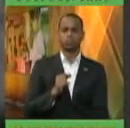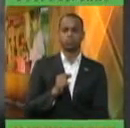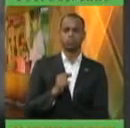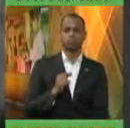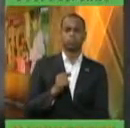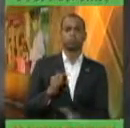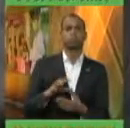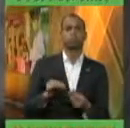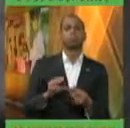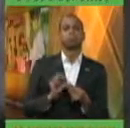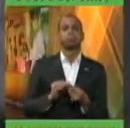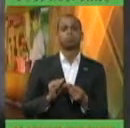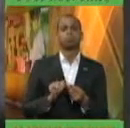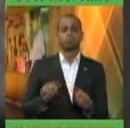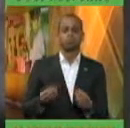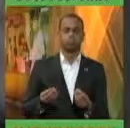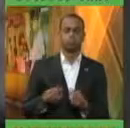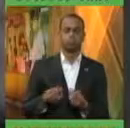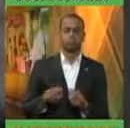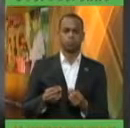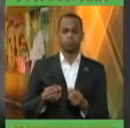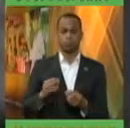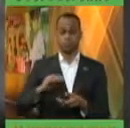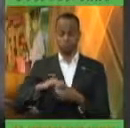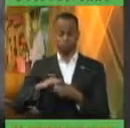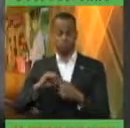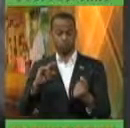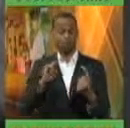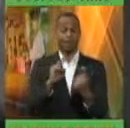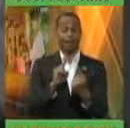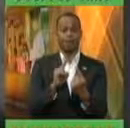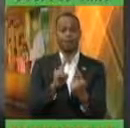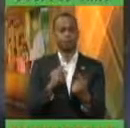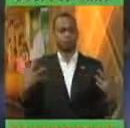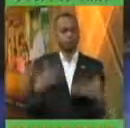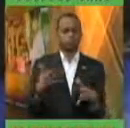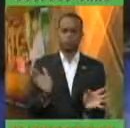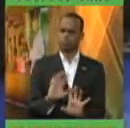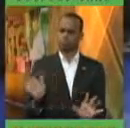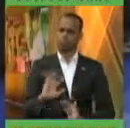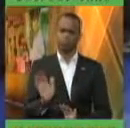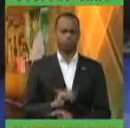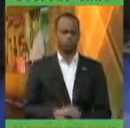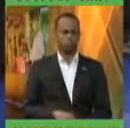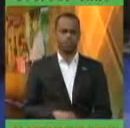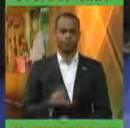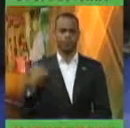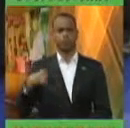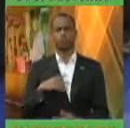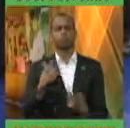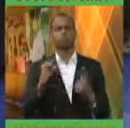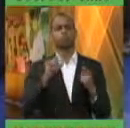decimos que no se asusten cuando con nadie se acerca vamos a una alianza muy